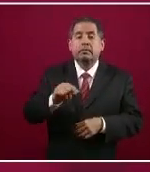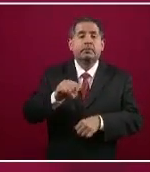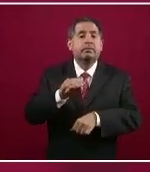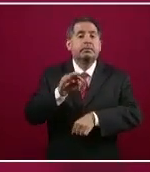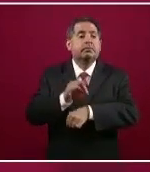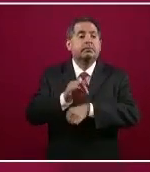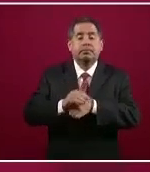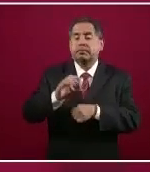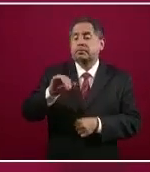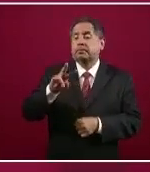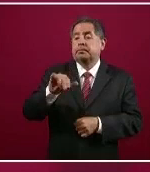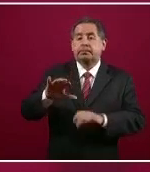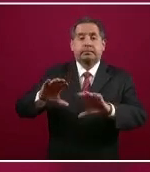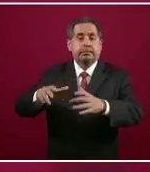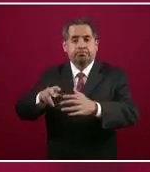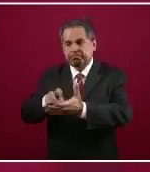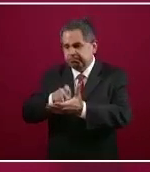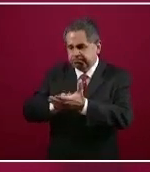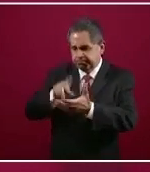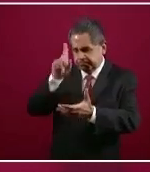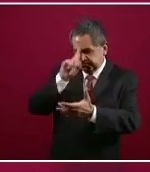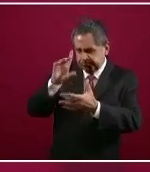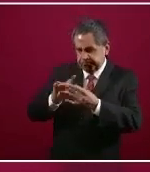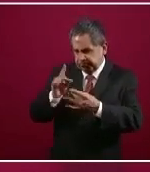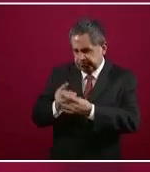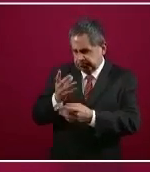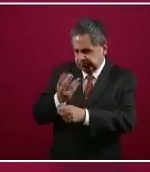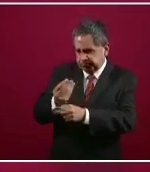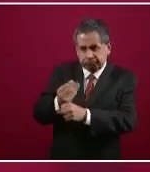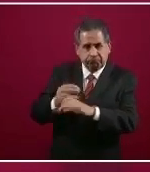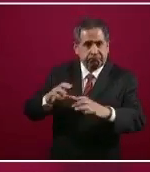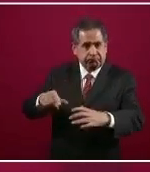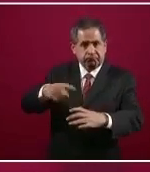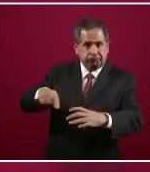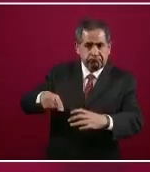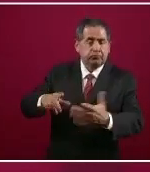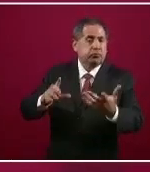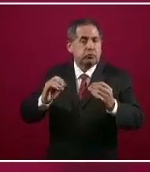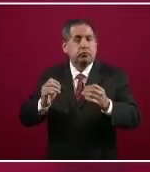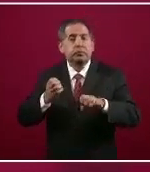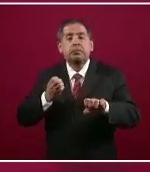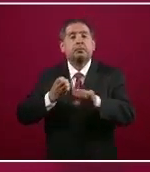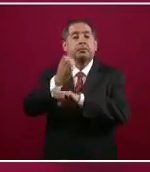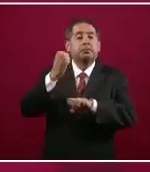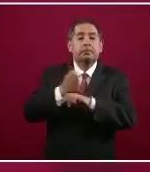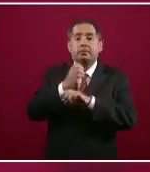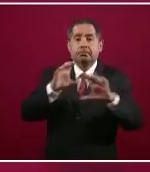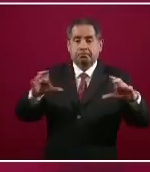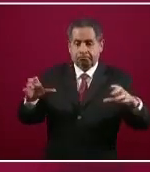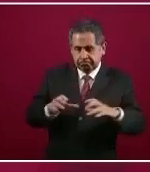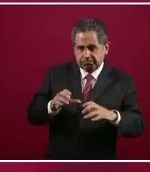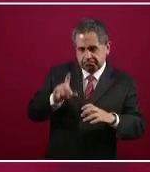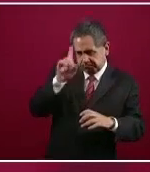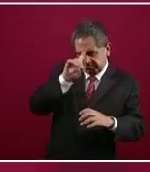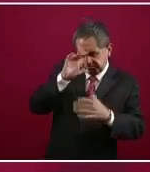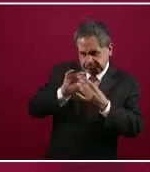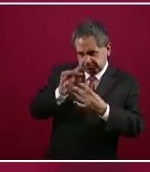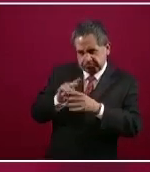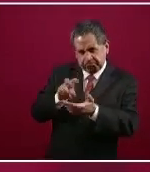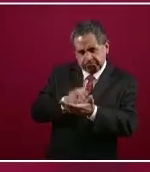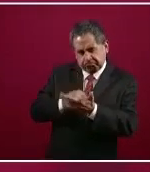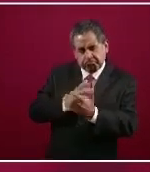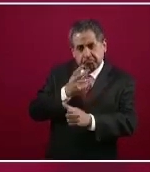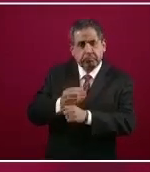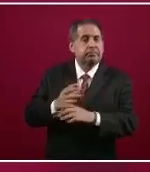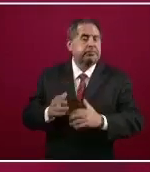civil, el fortalecimiento de las unidades estatales de protección civil. Hoy podemos decir que